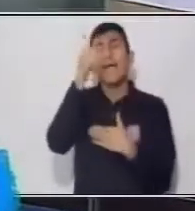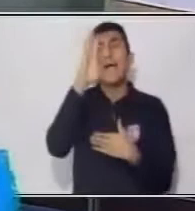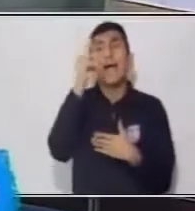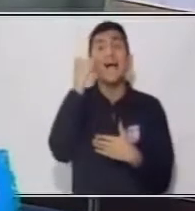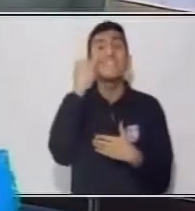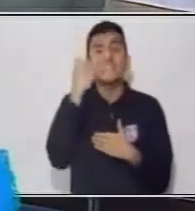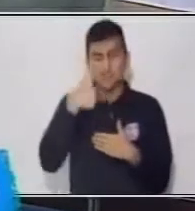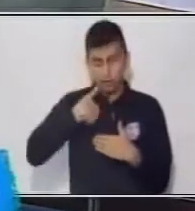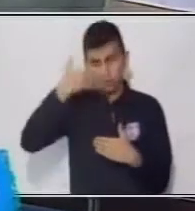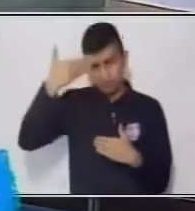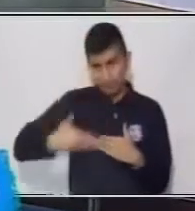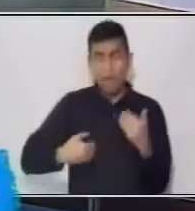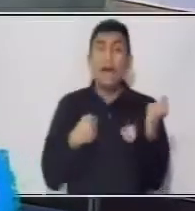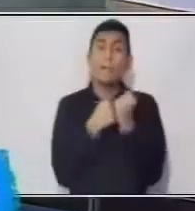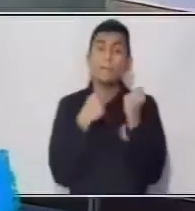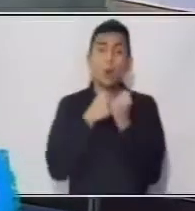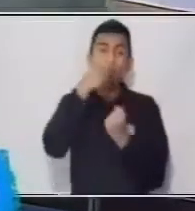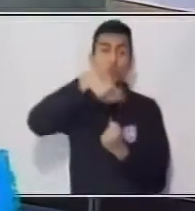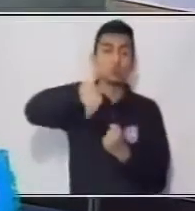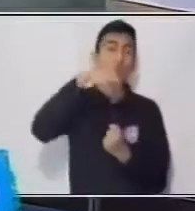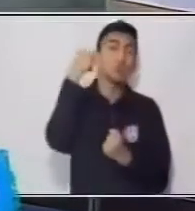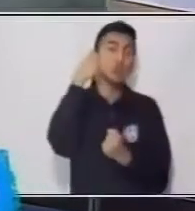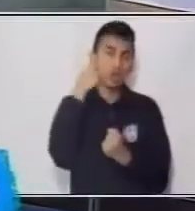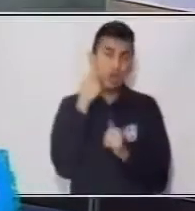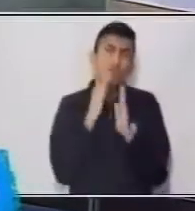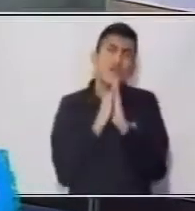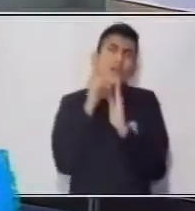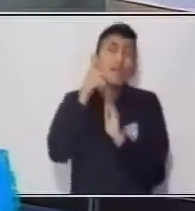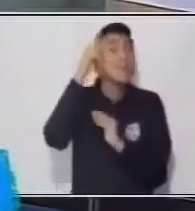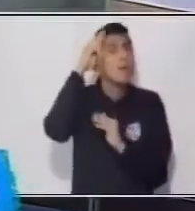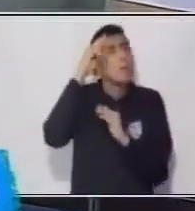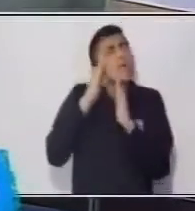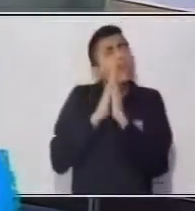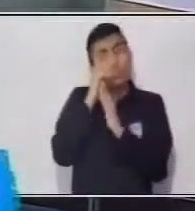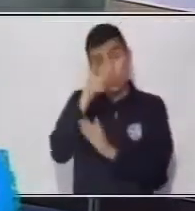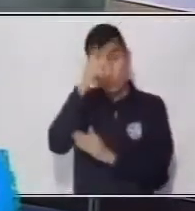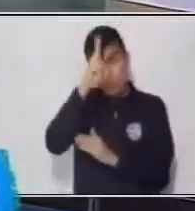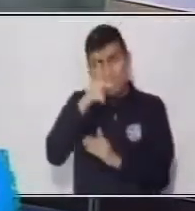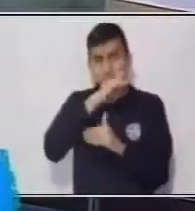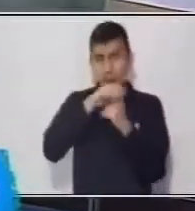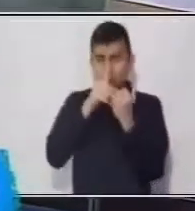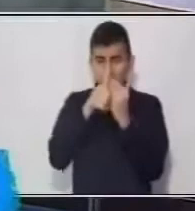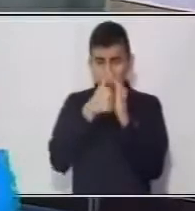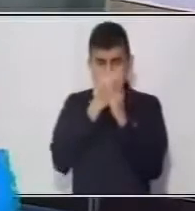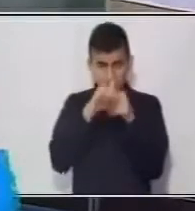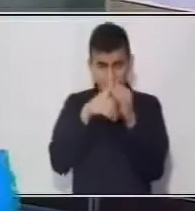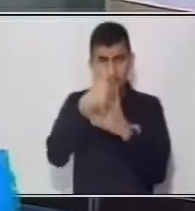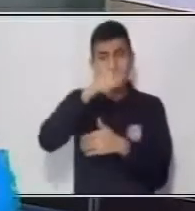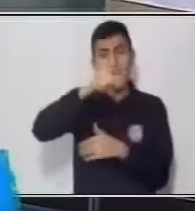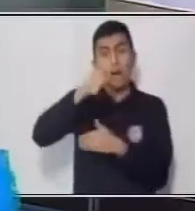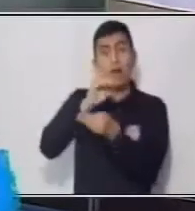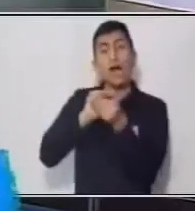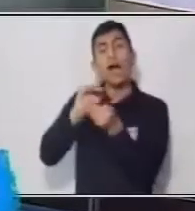la interpretación de lengua de señas y te recordamos, por favor, lavar tus manos constantemente con